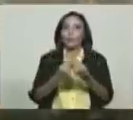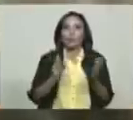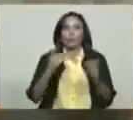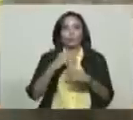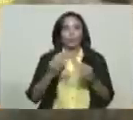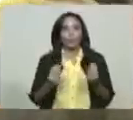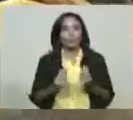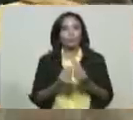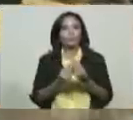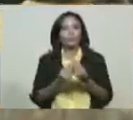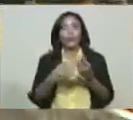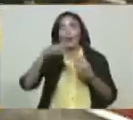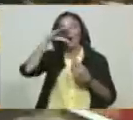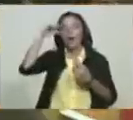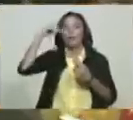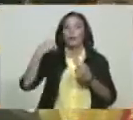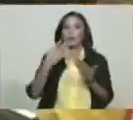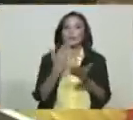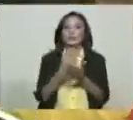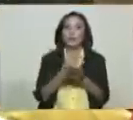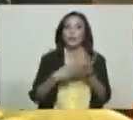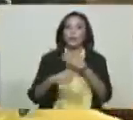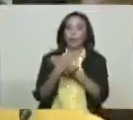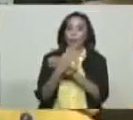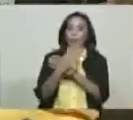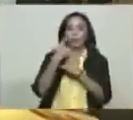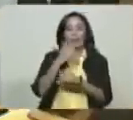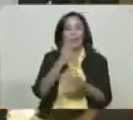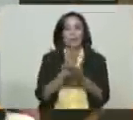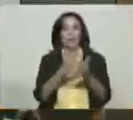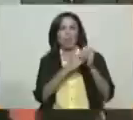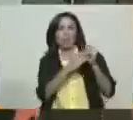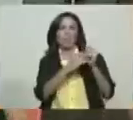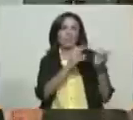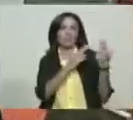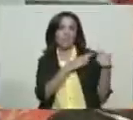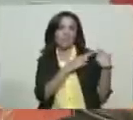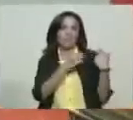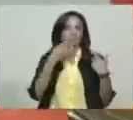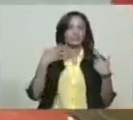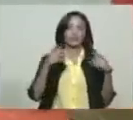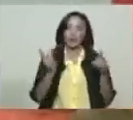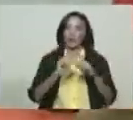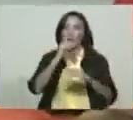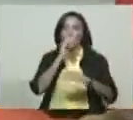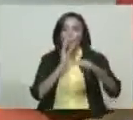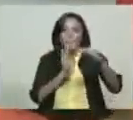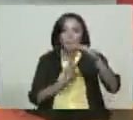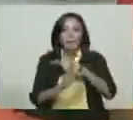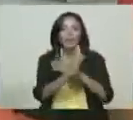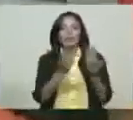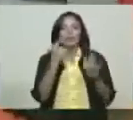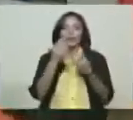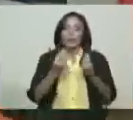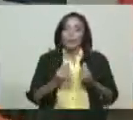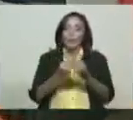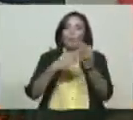me proteja. Nunca me he considerado líder predestinado para nada. Me he considerado un hombre que debe ser útil para la revolución.